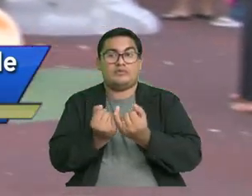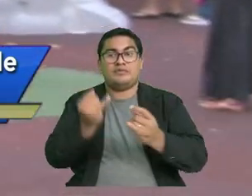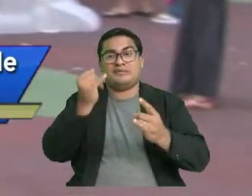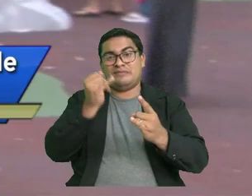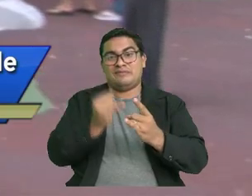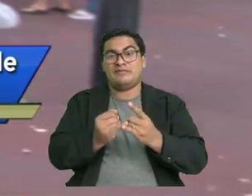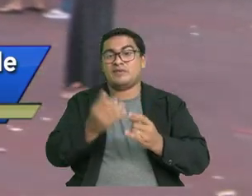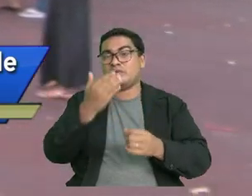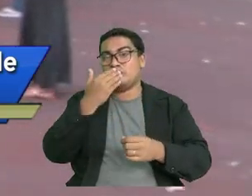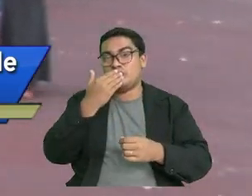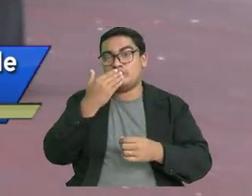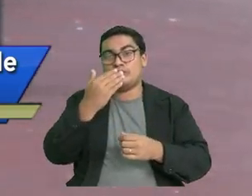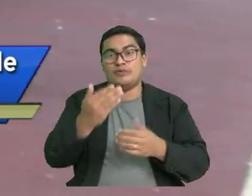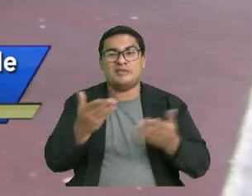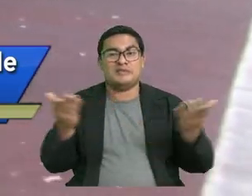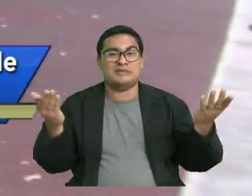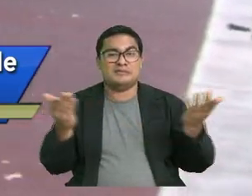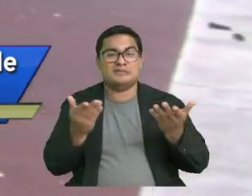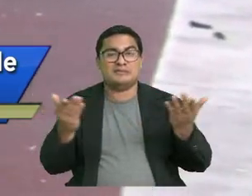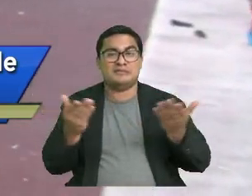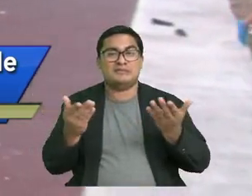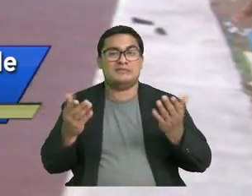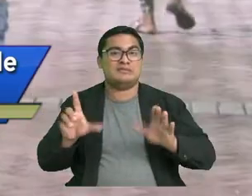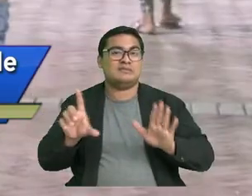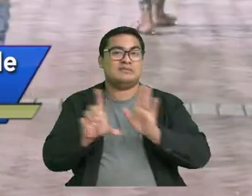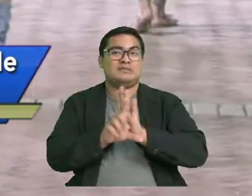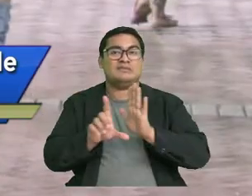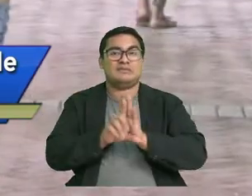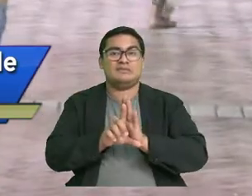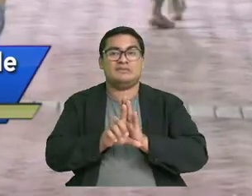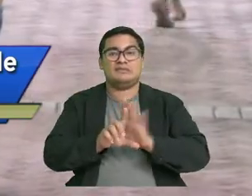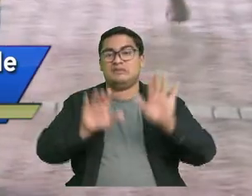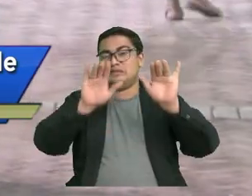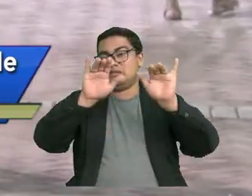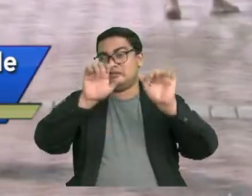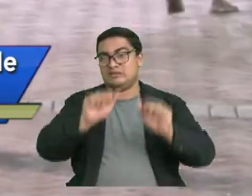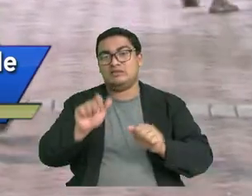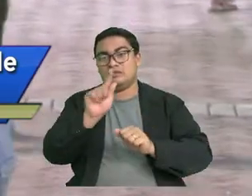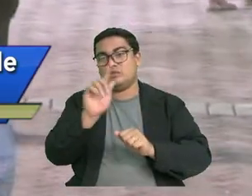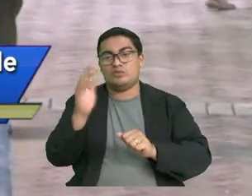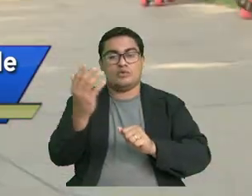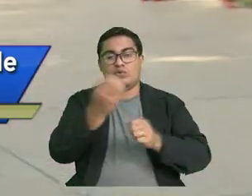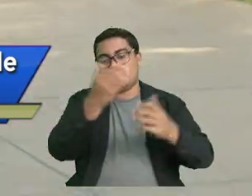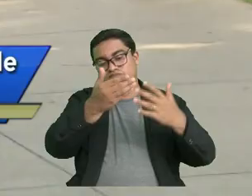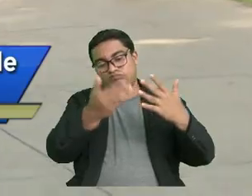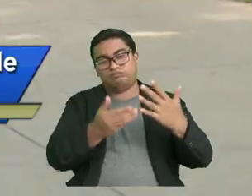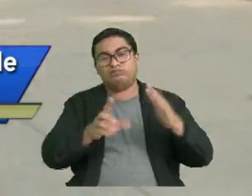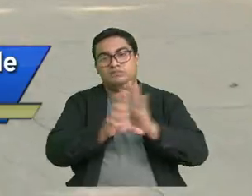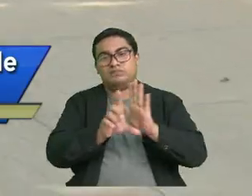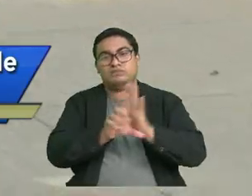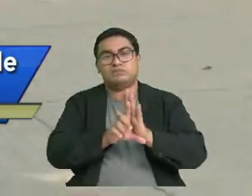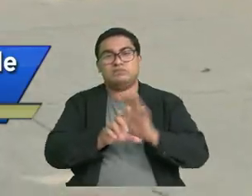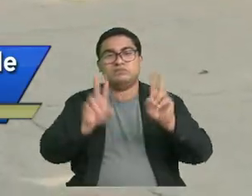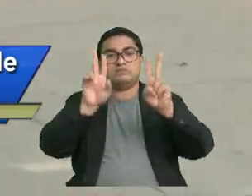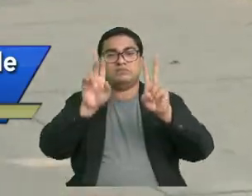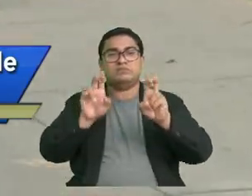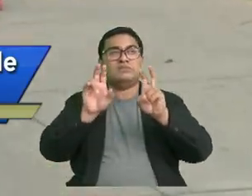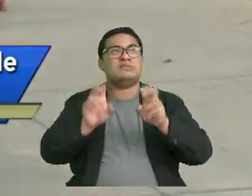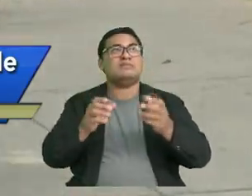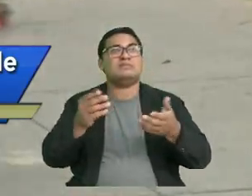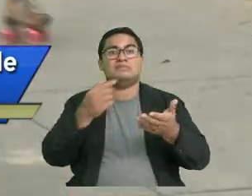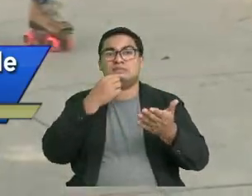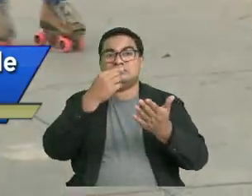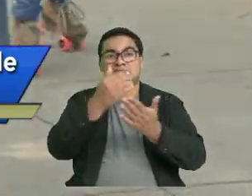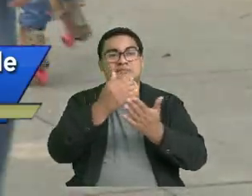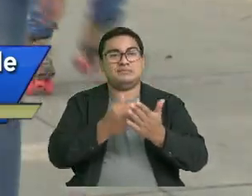robustecer nuestro marco jurídico, porque ya todas las normas que tienen que ver con esta materia son